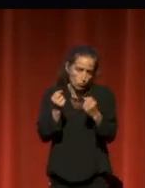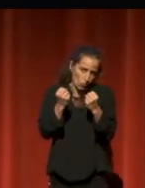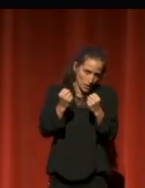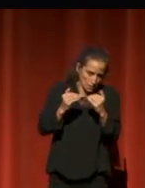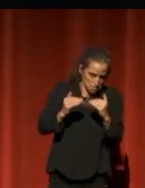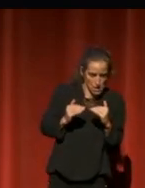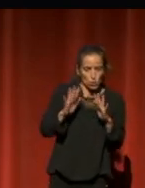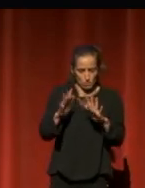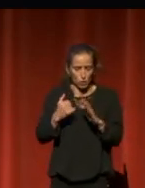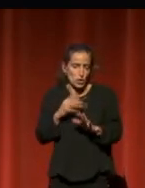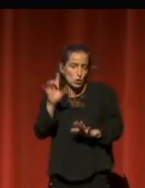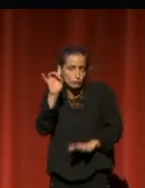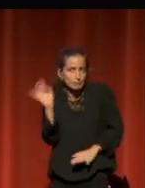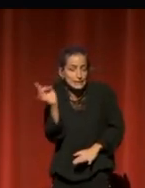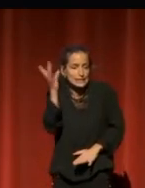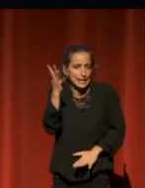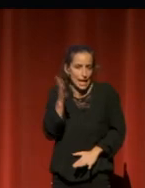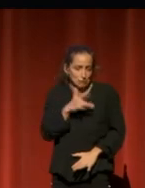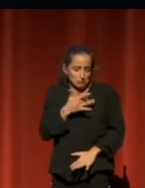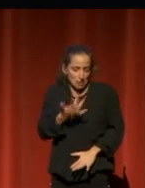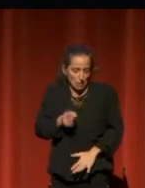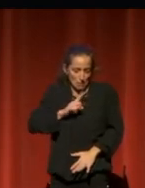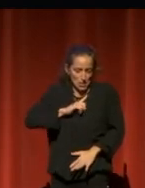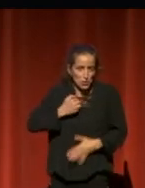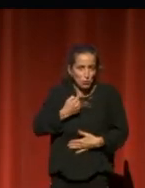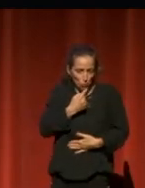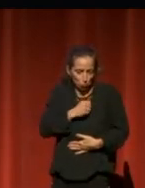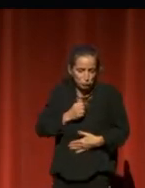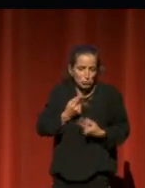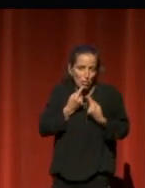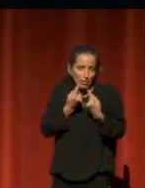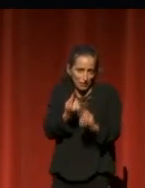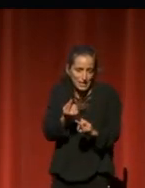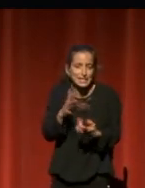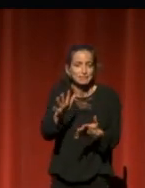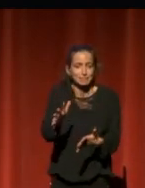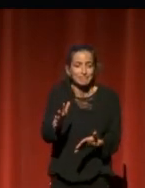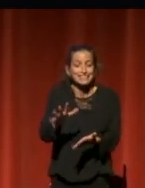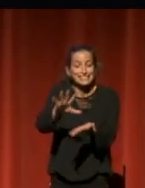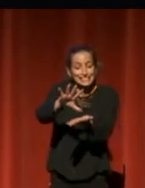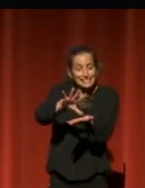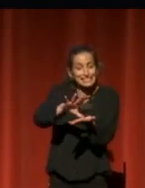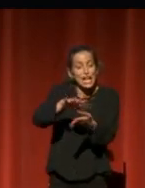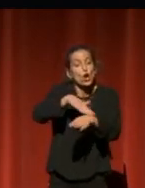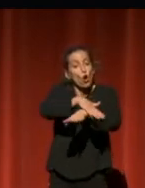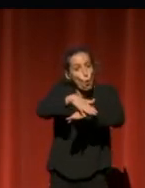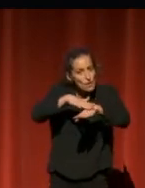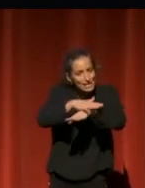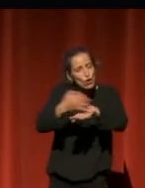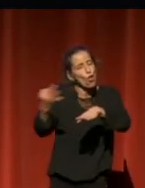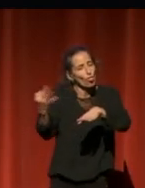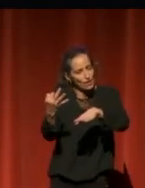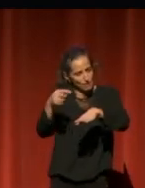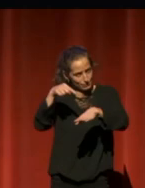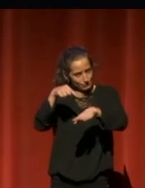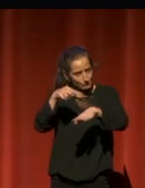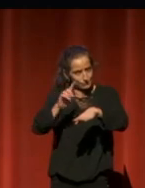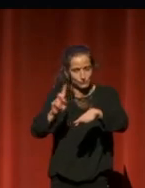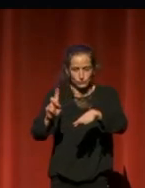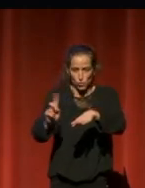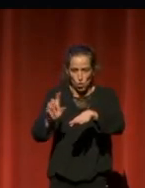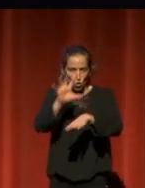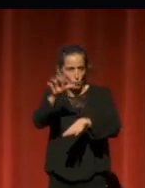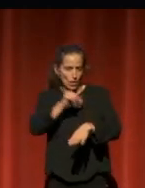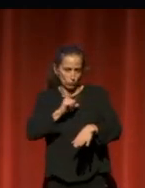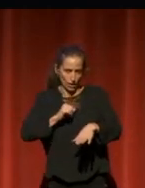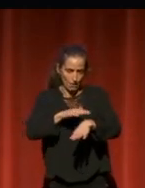me permito lanzar. Le toca a lo mejor a la Administración Central impulsar y promover ciertos